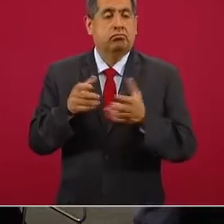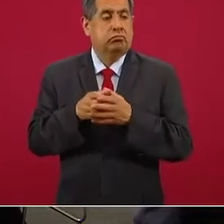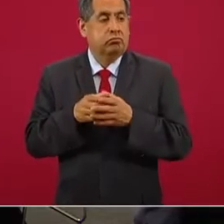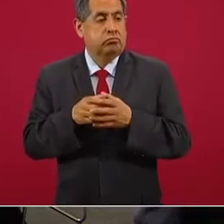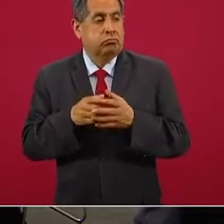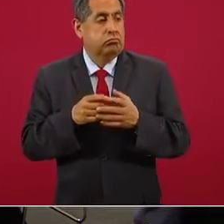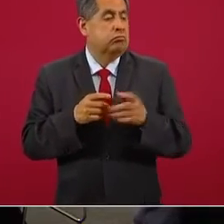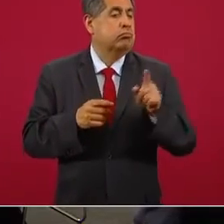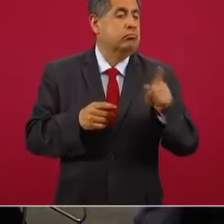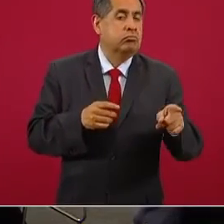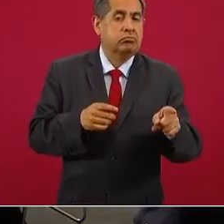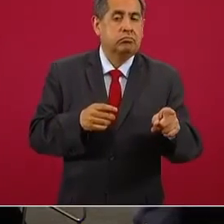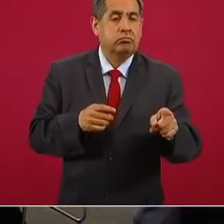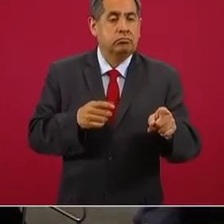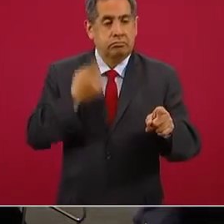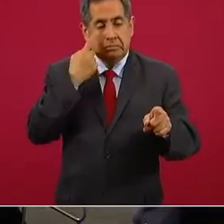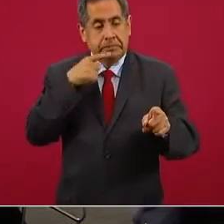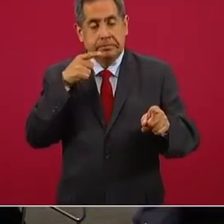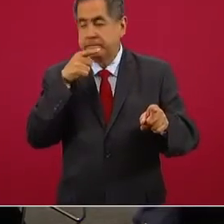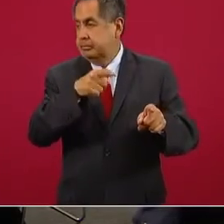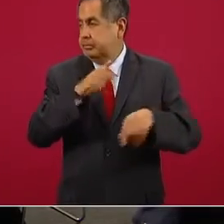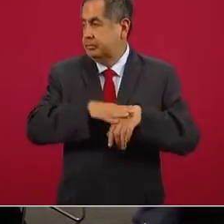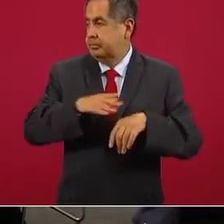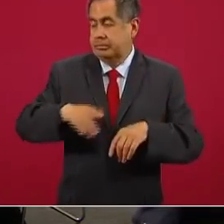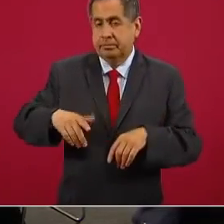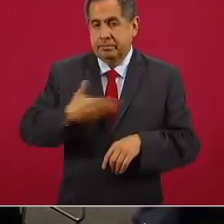visto bueno de la presidencia